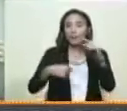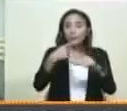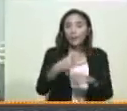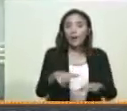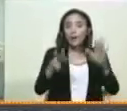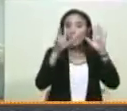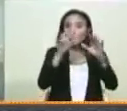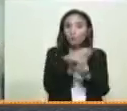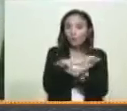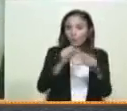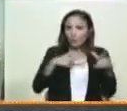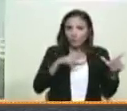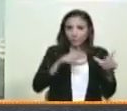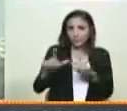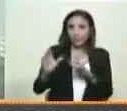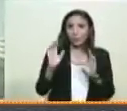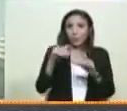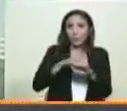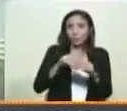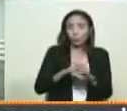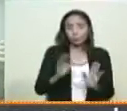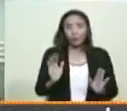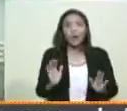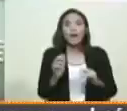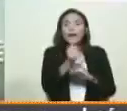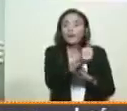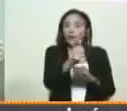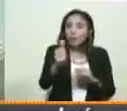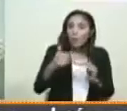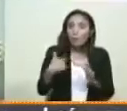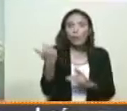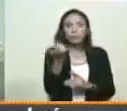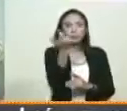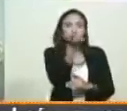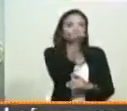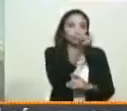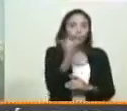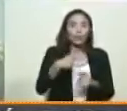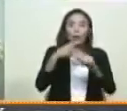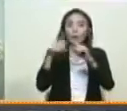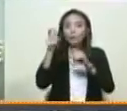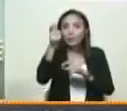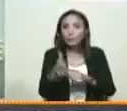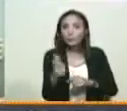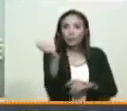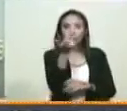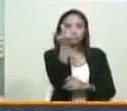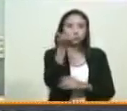libres. Si cada uno de ustedes sale a buscar otro votante